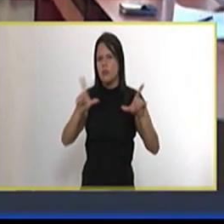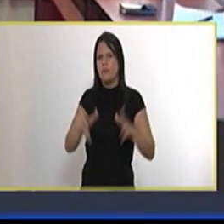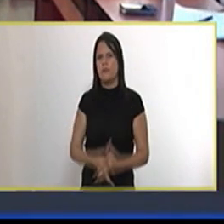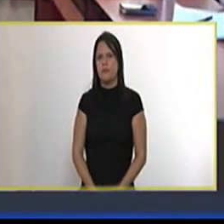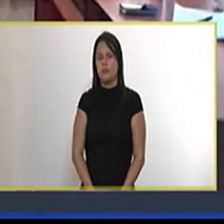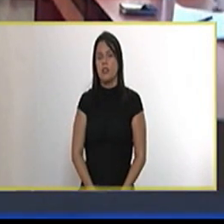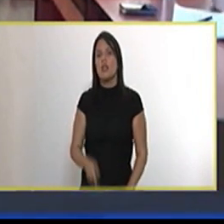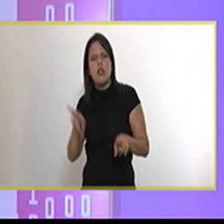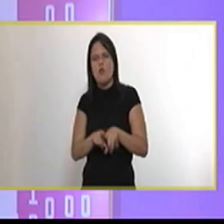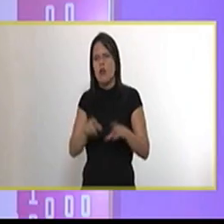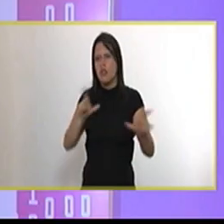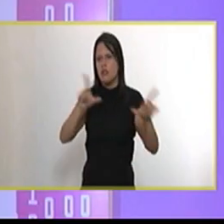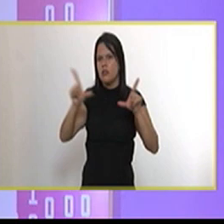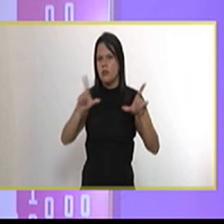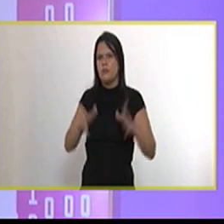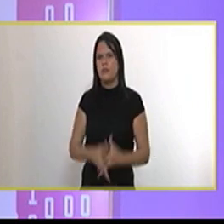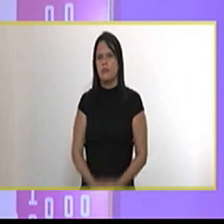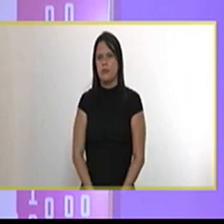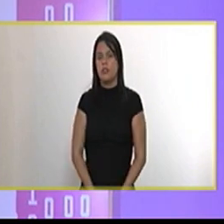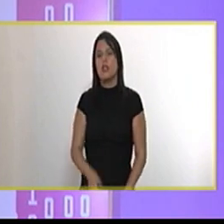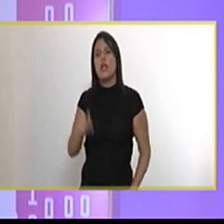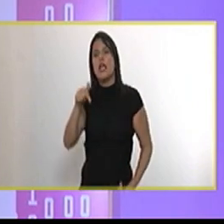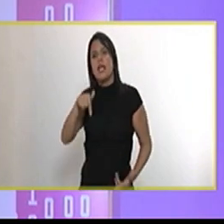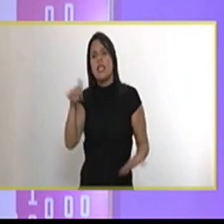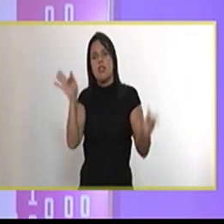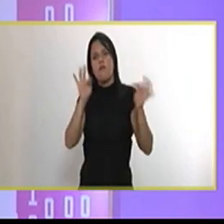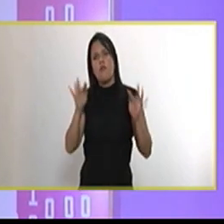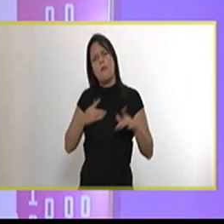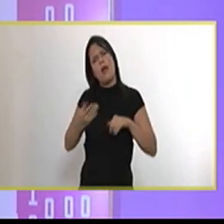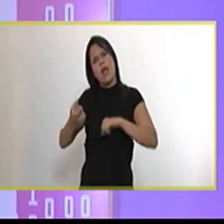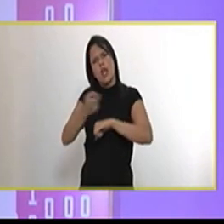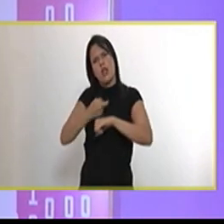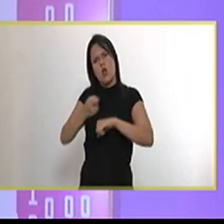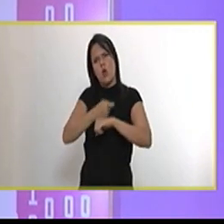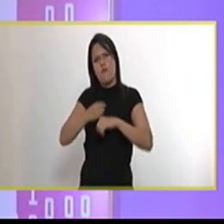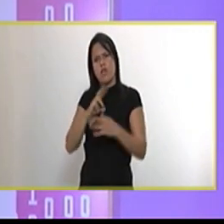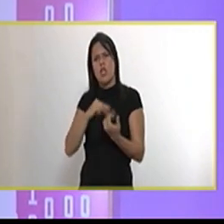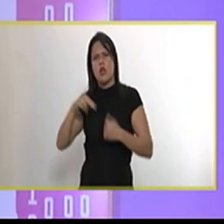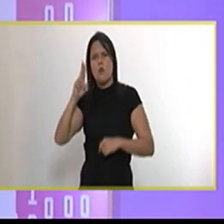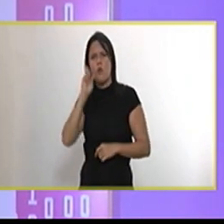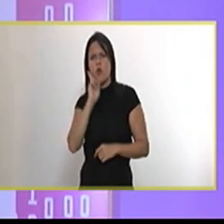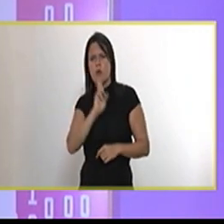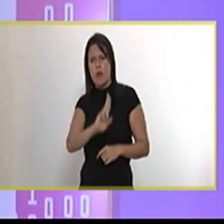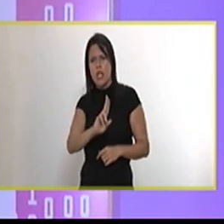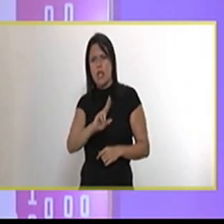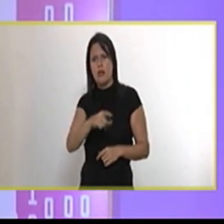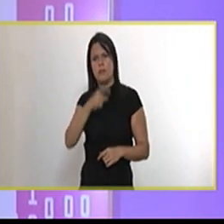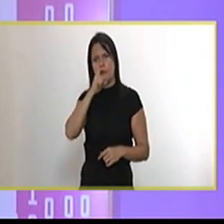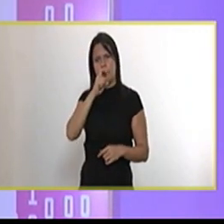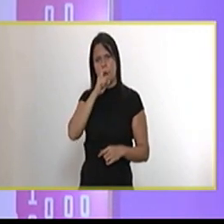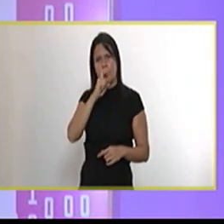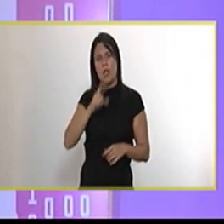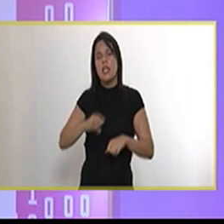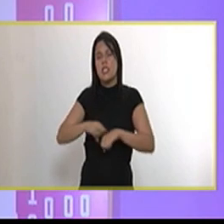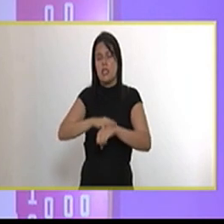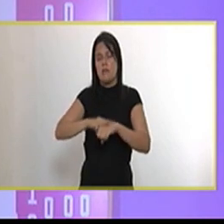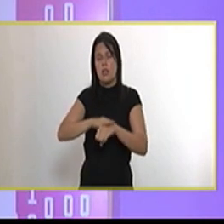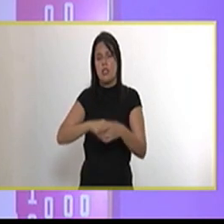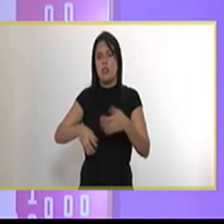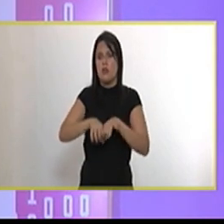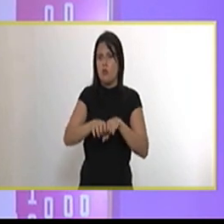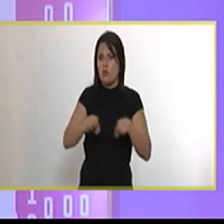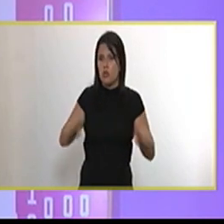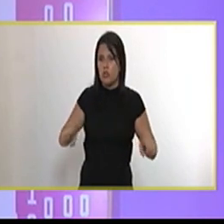como televisivos. De esta manera, el gobierno bolivariano del presidente Nicolás Maduro y el Ministerio de